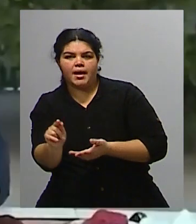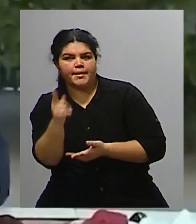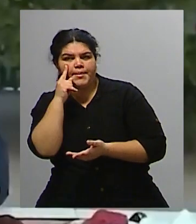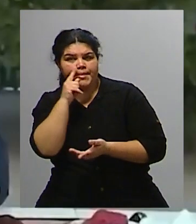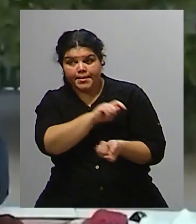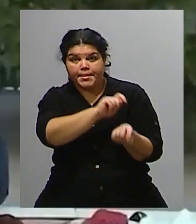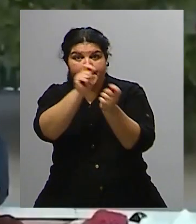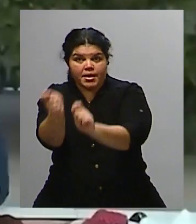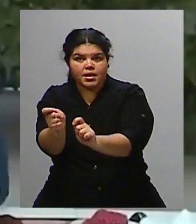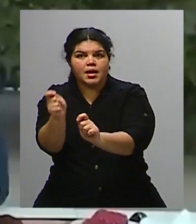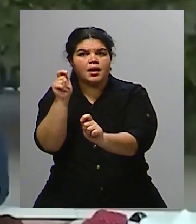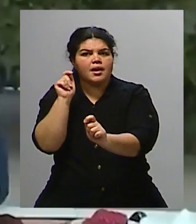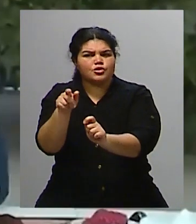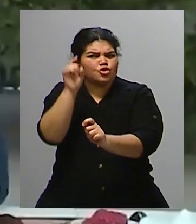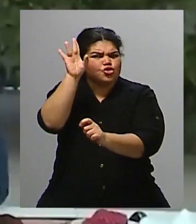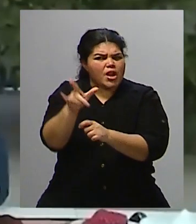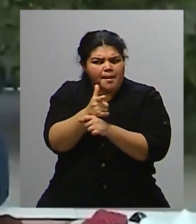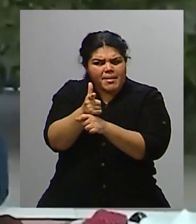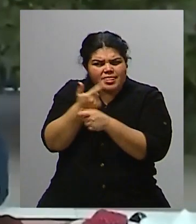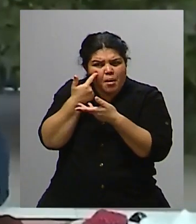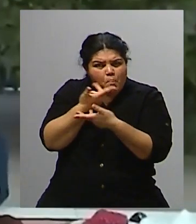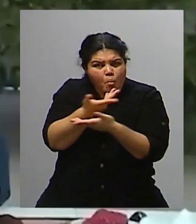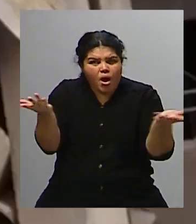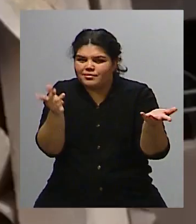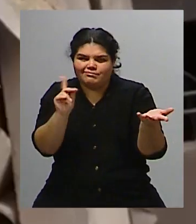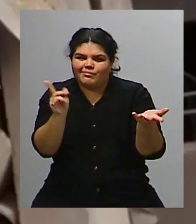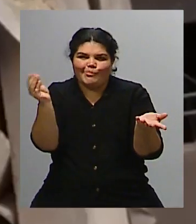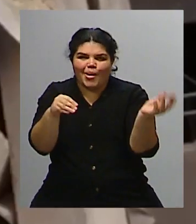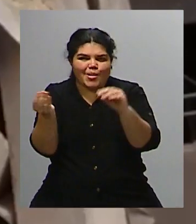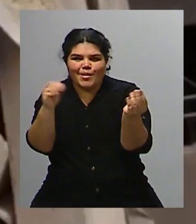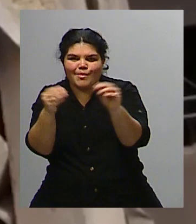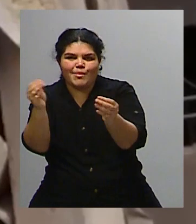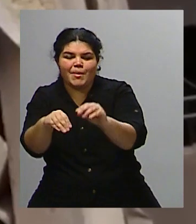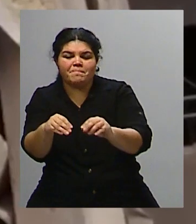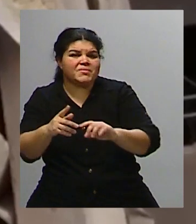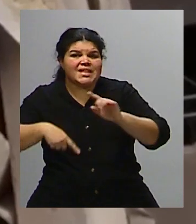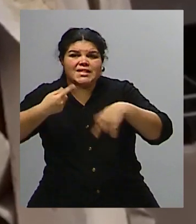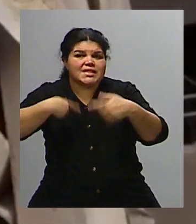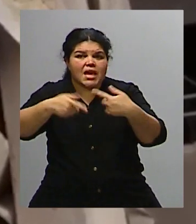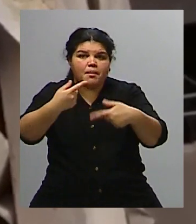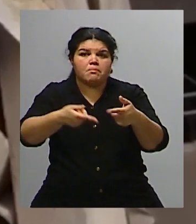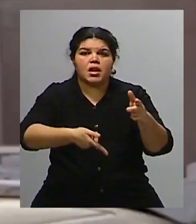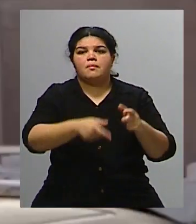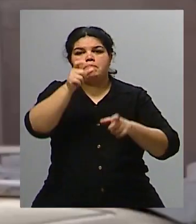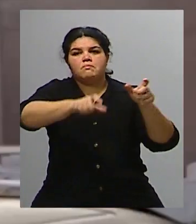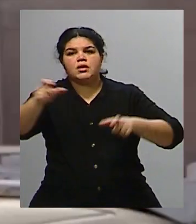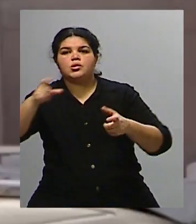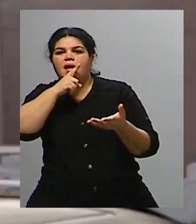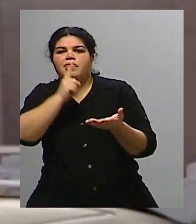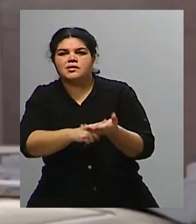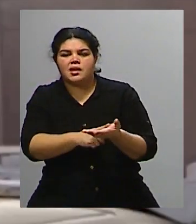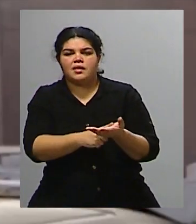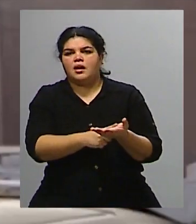alguna forma, ¿no? Hay un montón de flujos migratorios que ocurren cotidianamente y que no reciben la atención de la prensa o que no